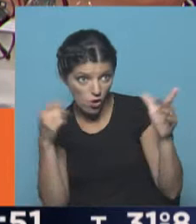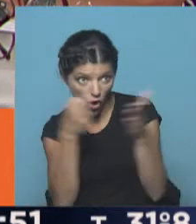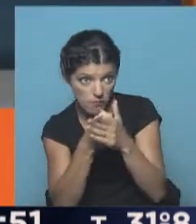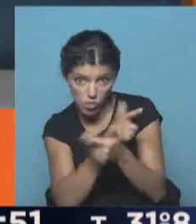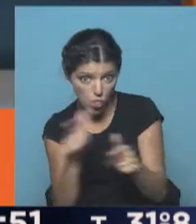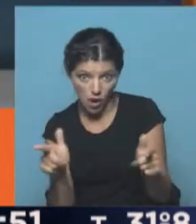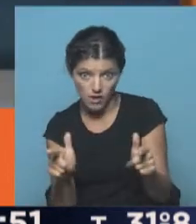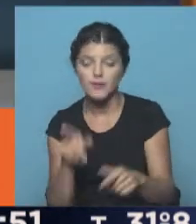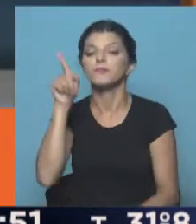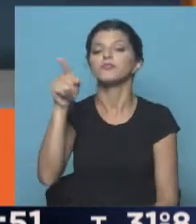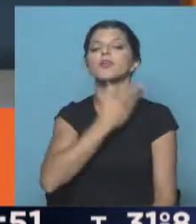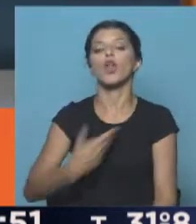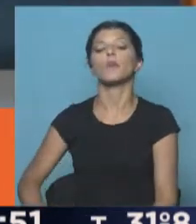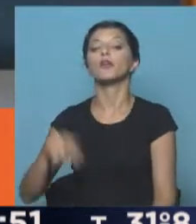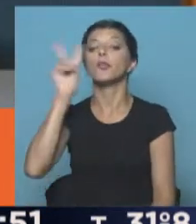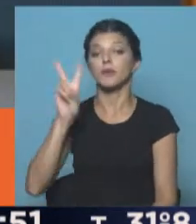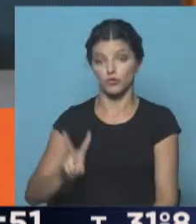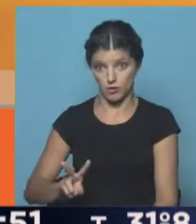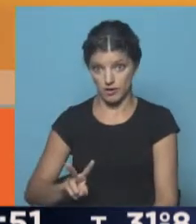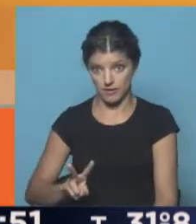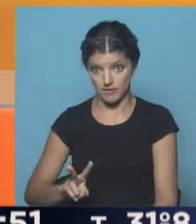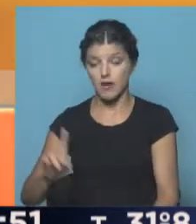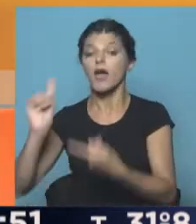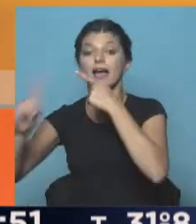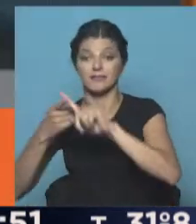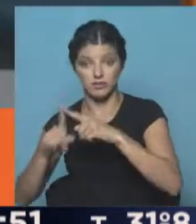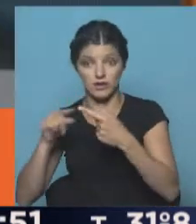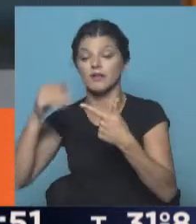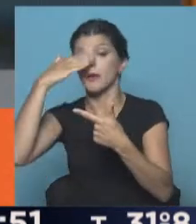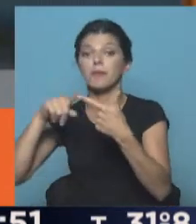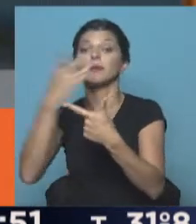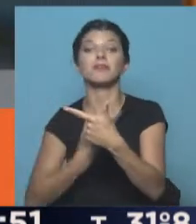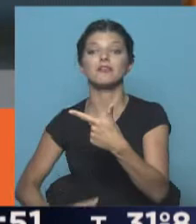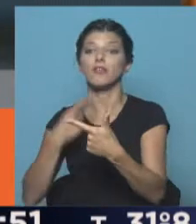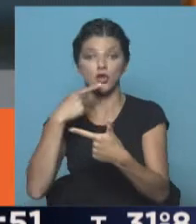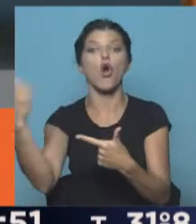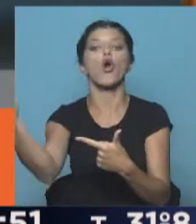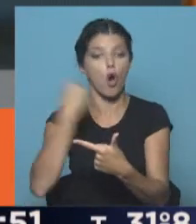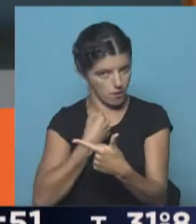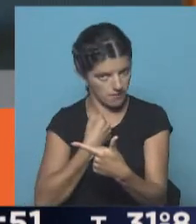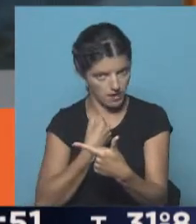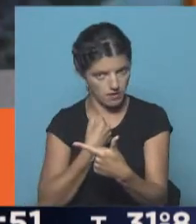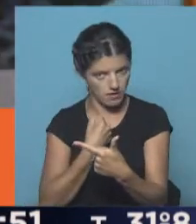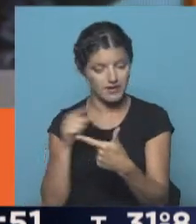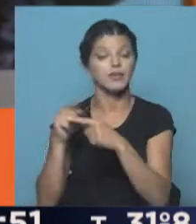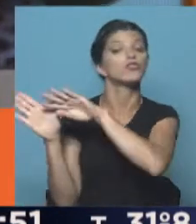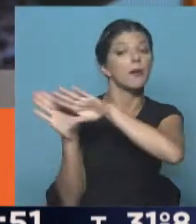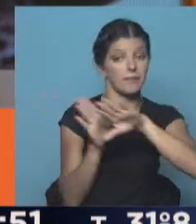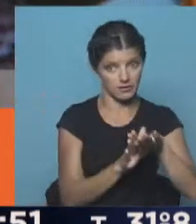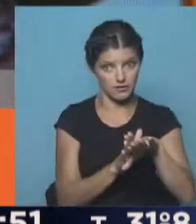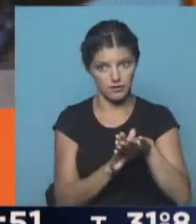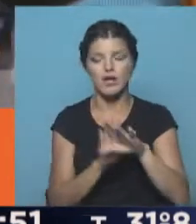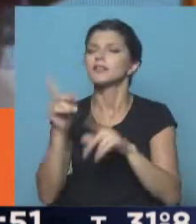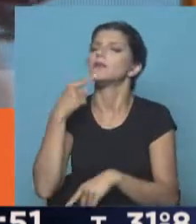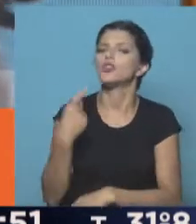gobierno venezolano y de la canciller primero y después del gobierno es que fue golpeada. Y esto fue más allá. No solo denuncia que fue golpeada, sino que